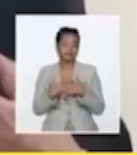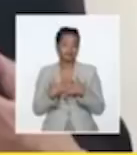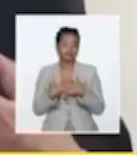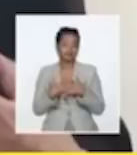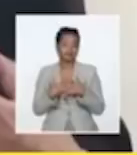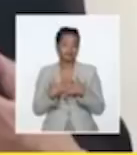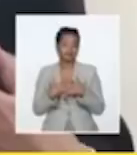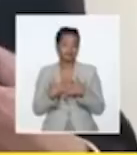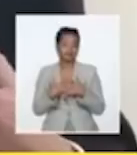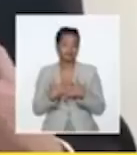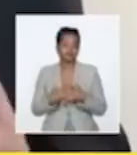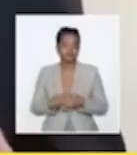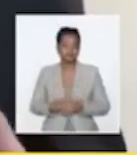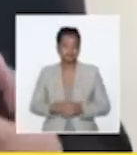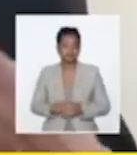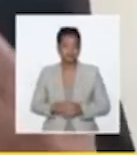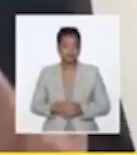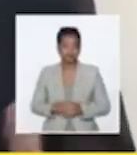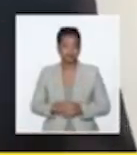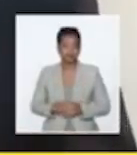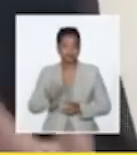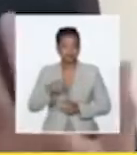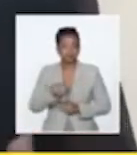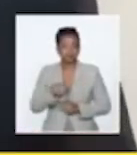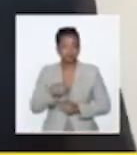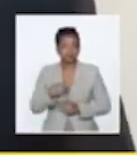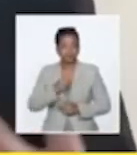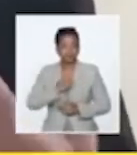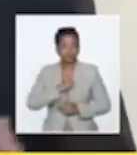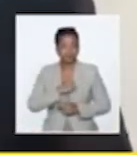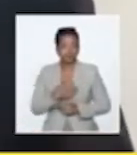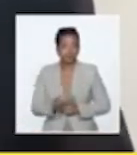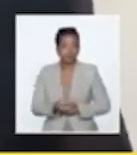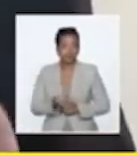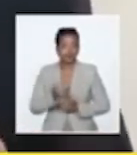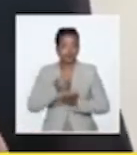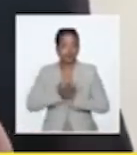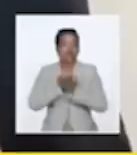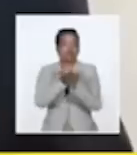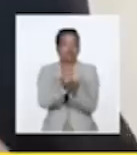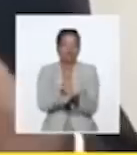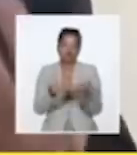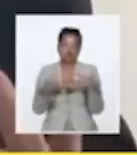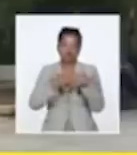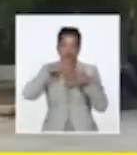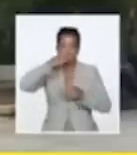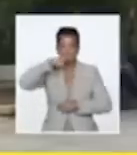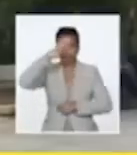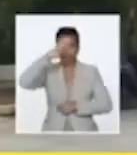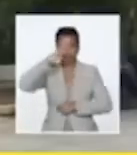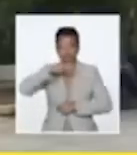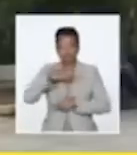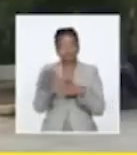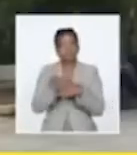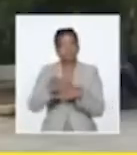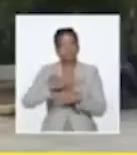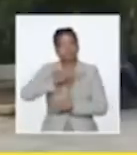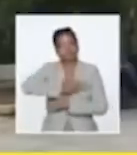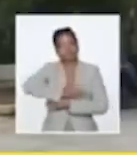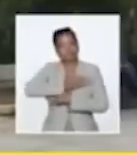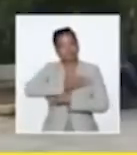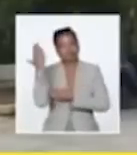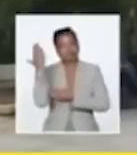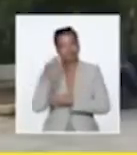Mira, pónmelo aquí, ponlo, Sandy. Apoyar, normalizar relaciones con Cuba. Claro que sí, a como de lugar. Para los próximos